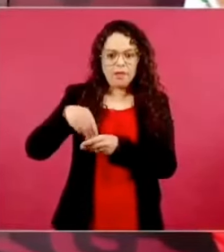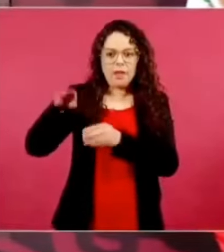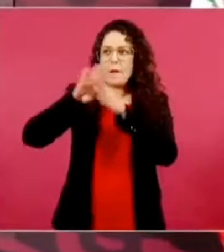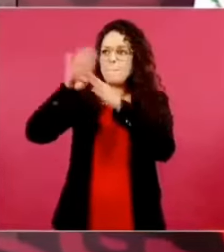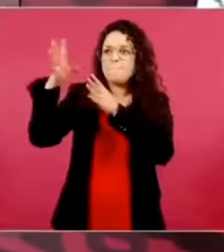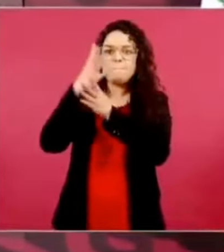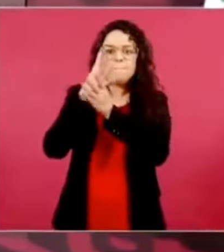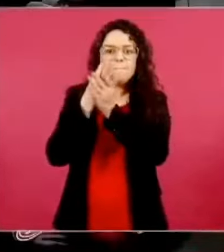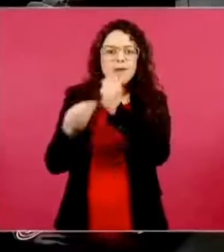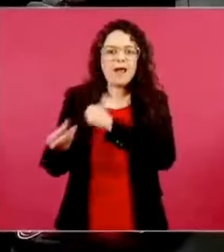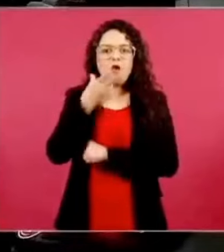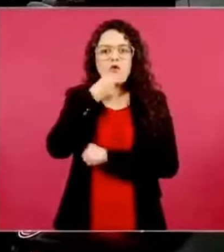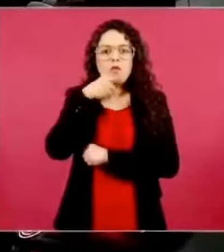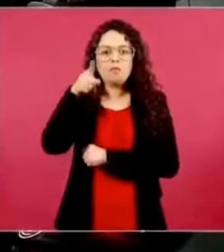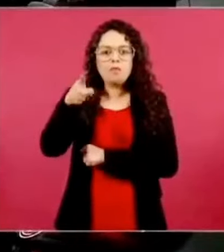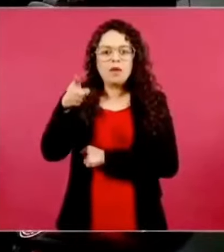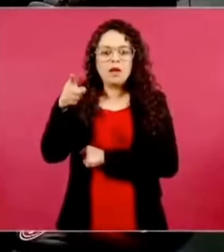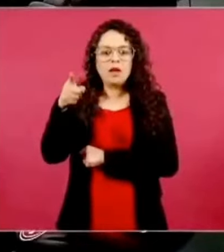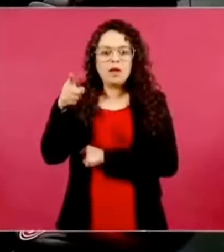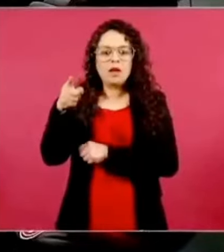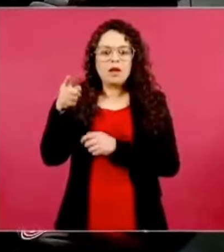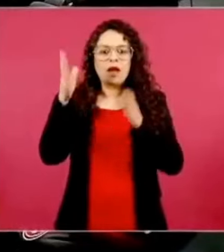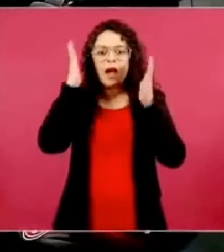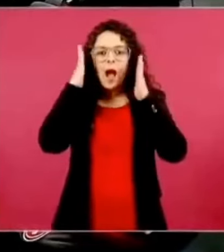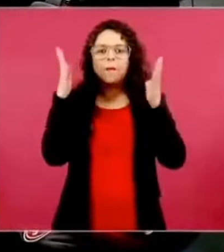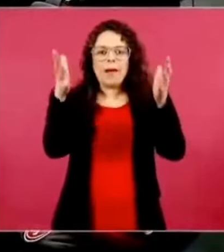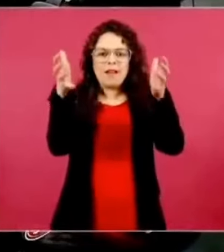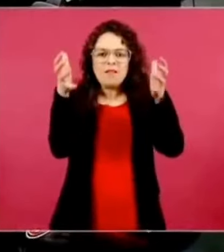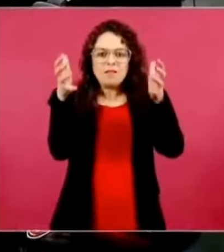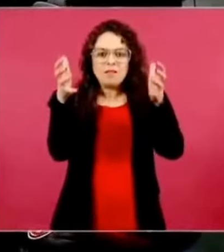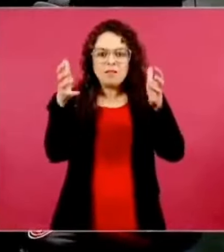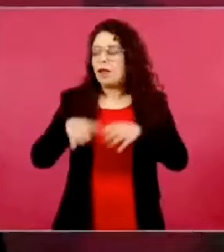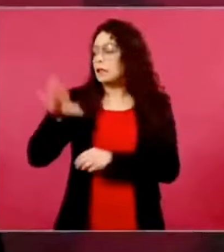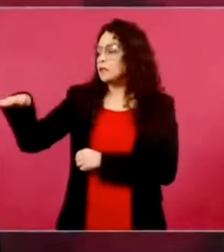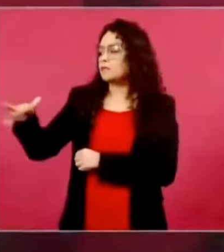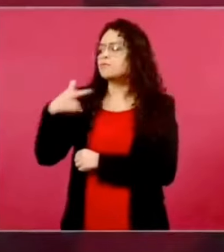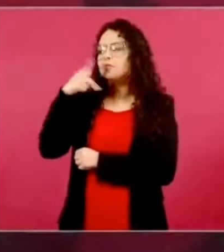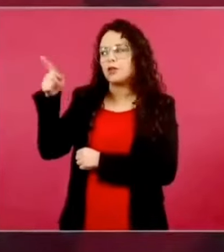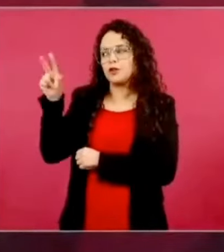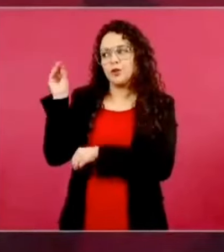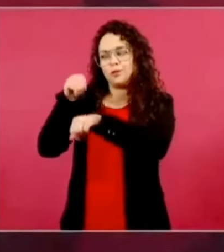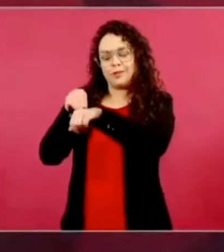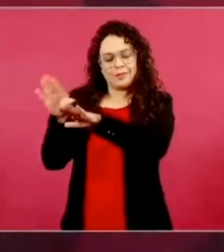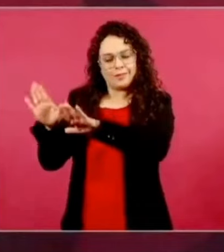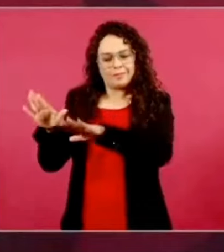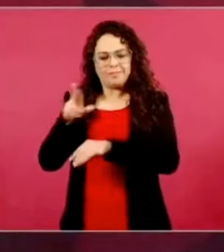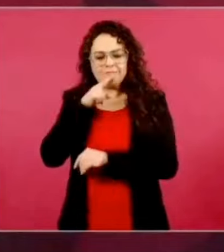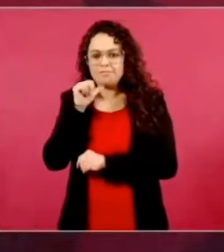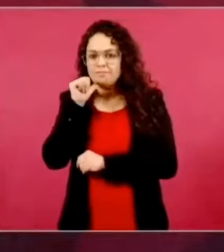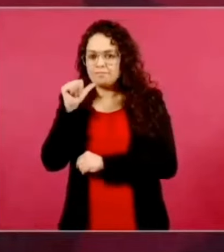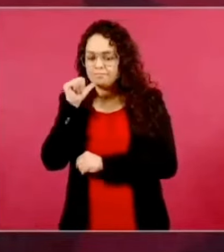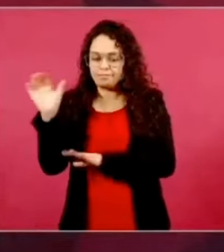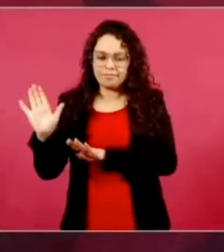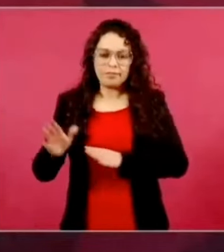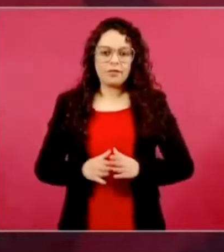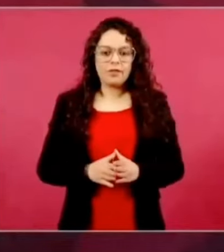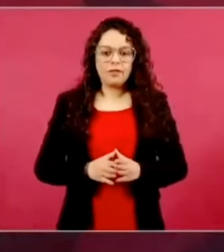Sí, no, mejor no lo pongas, ¿por qué? No. Pero es lo más